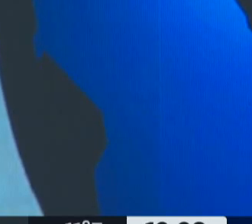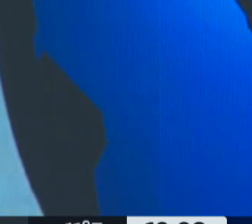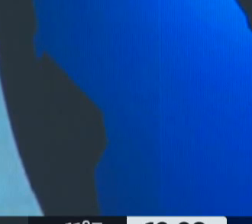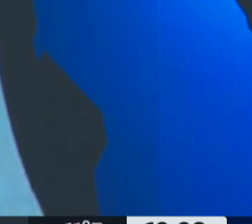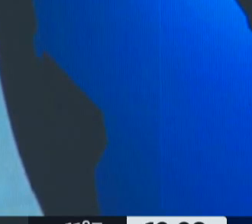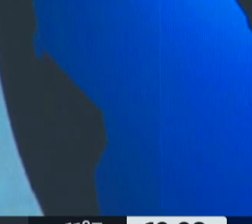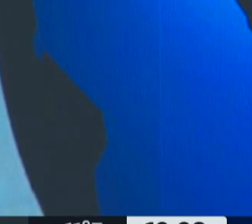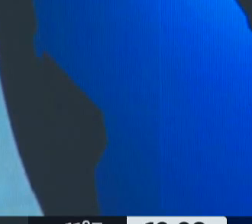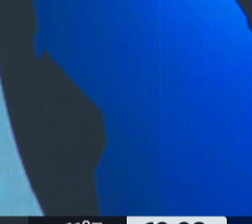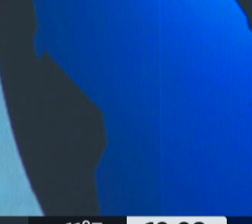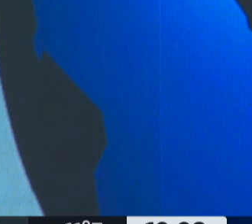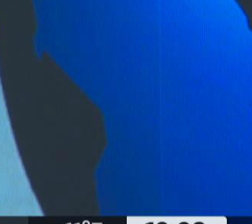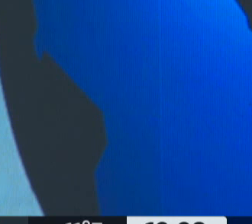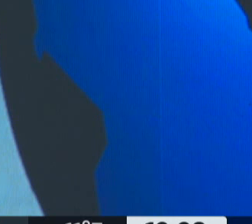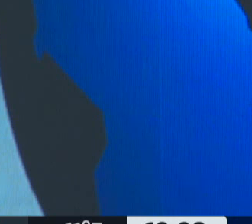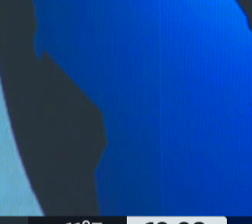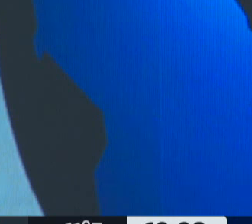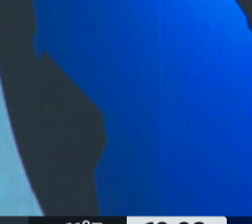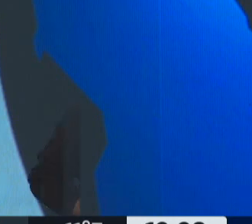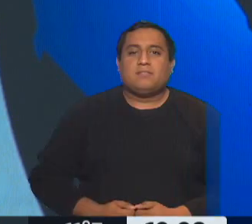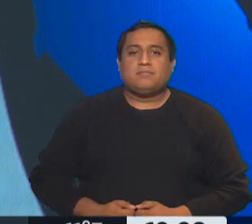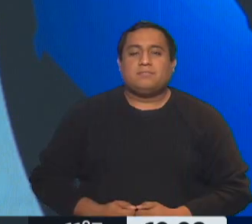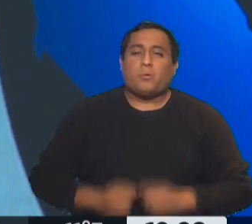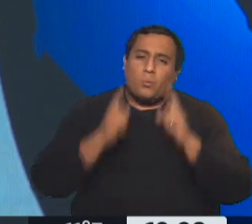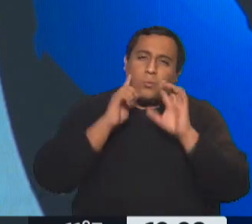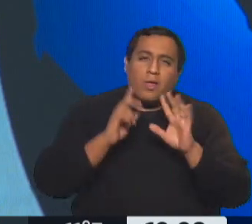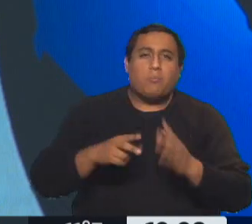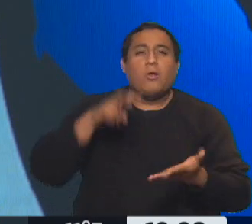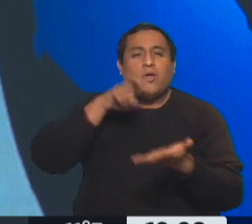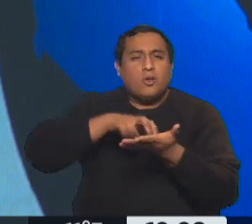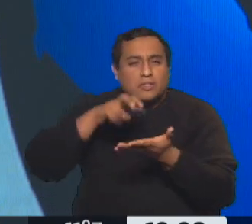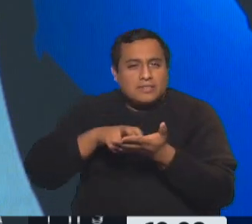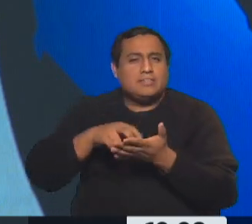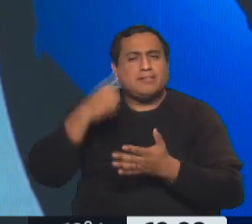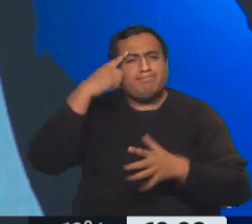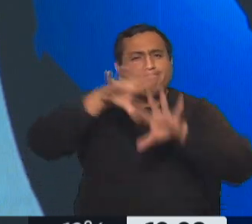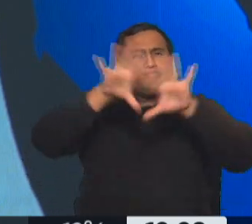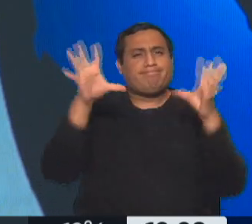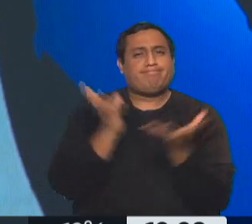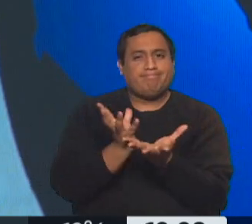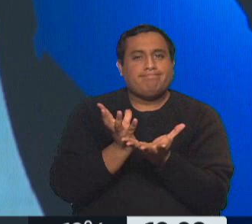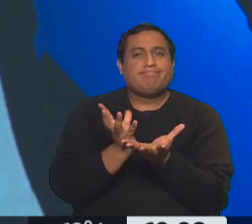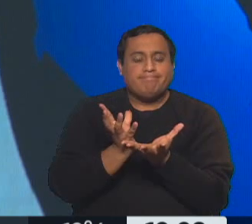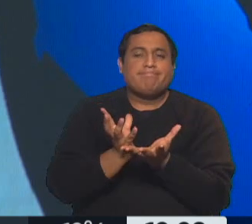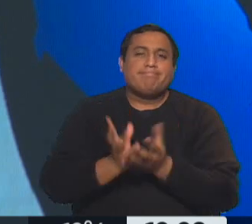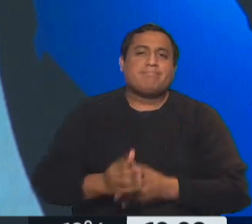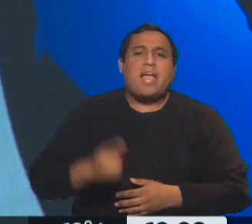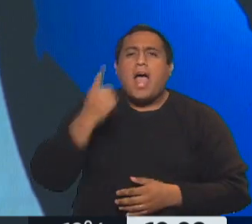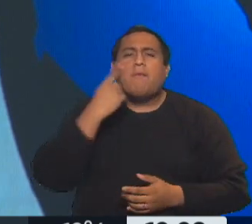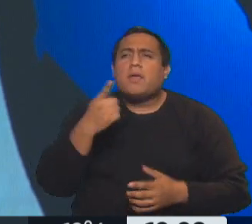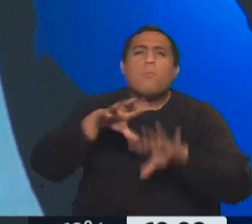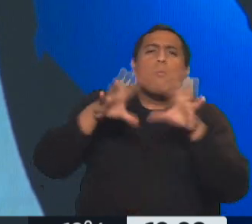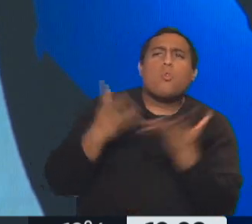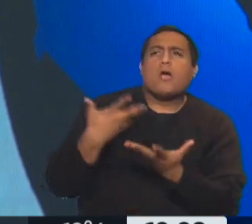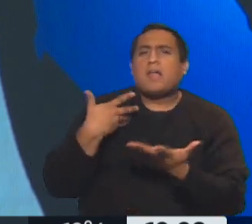en esta columna es decir, cuidado porque las noticias tienen una mirada también global y hay que ver qué es lo que está haciendo, no el mundo en